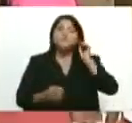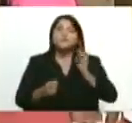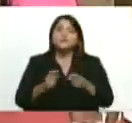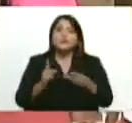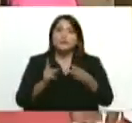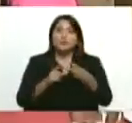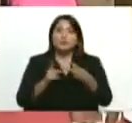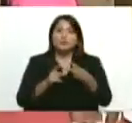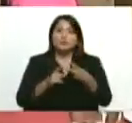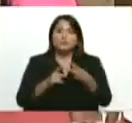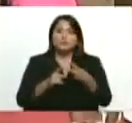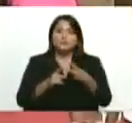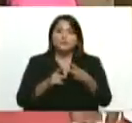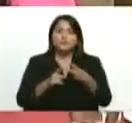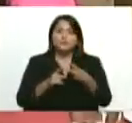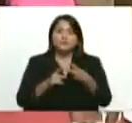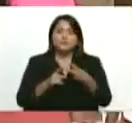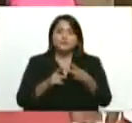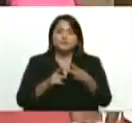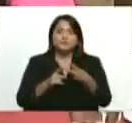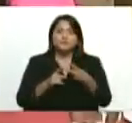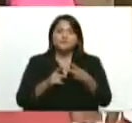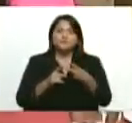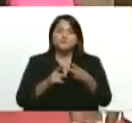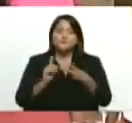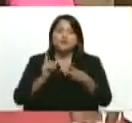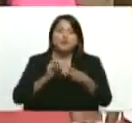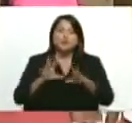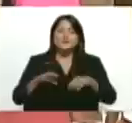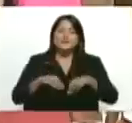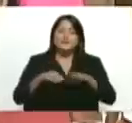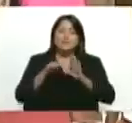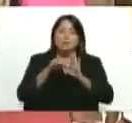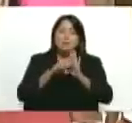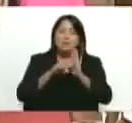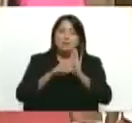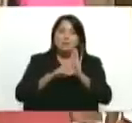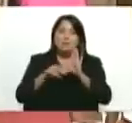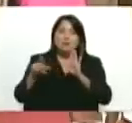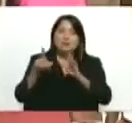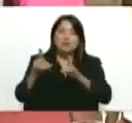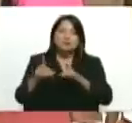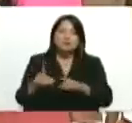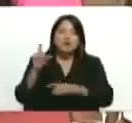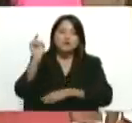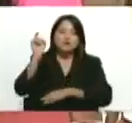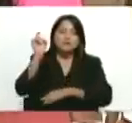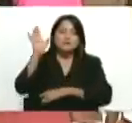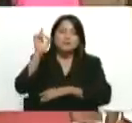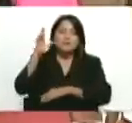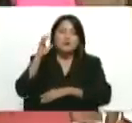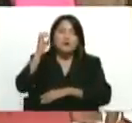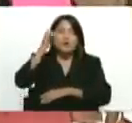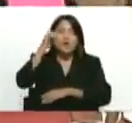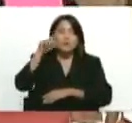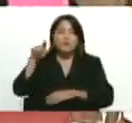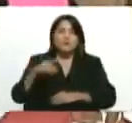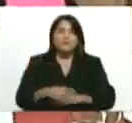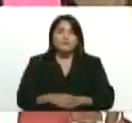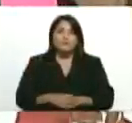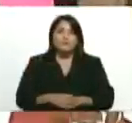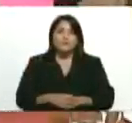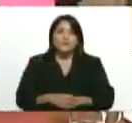los señalamientos expuestos en el referido proyecto de resolución del Parlamento Europeo, donde se